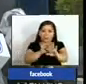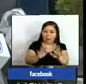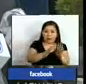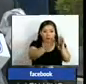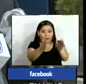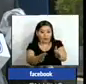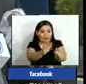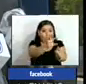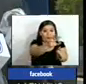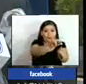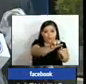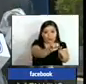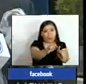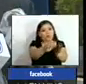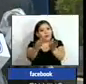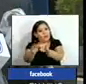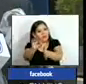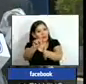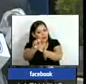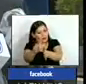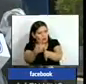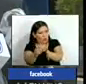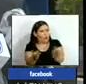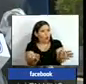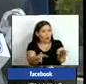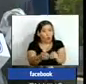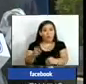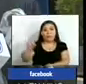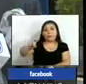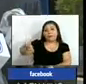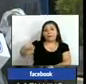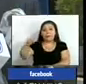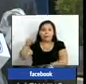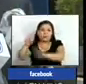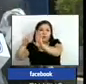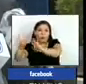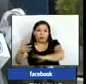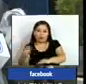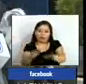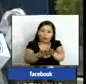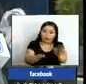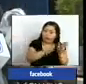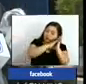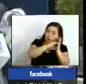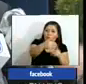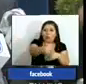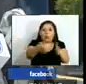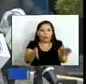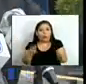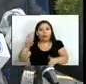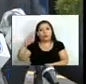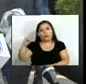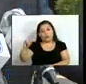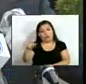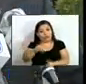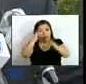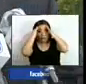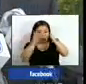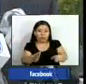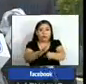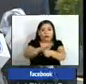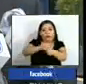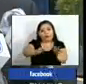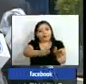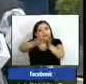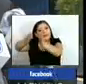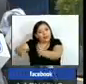1 y la fase 2, 1,064 camas UCI para atender diferentes pacientes de COVID-19. Adicional, tenemos la fase 3, que es el